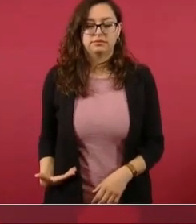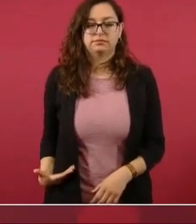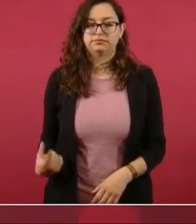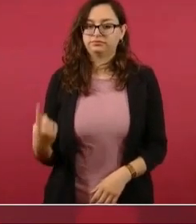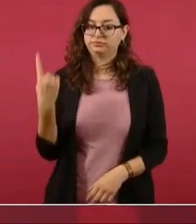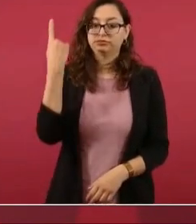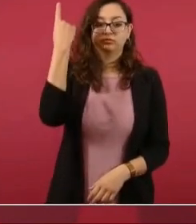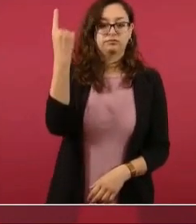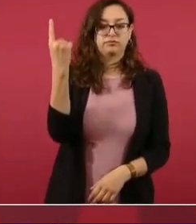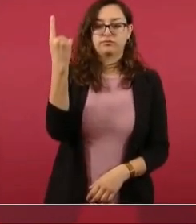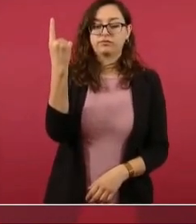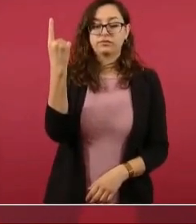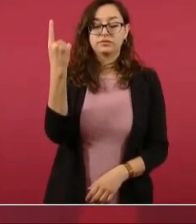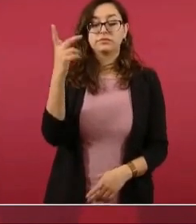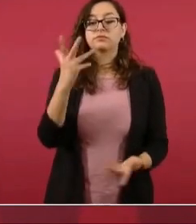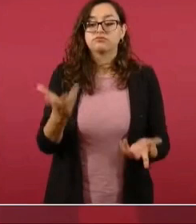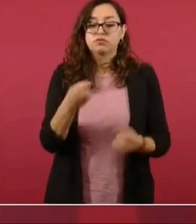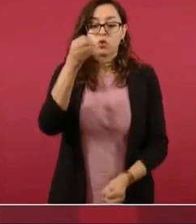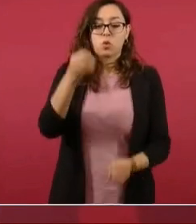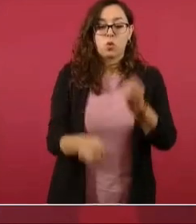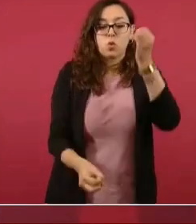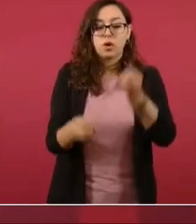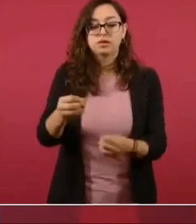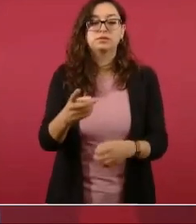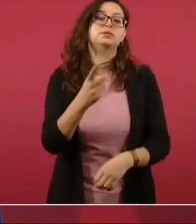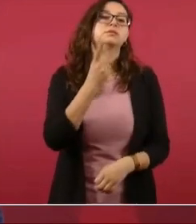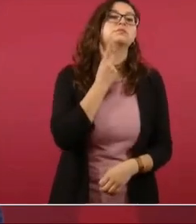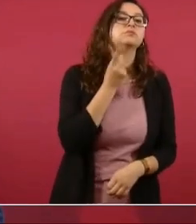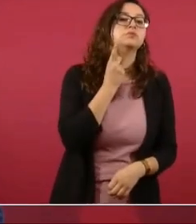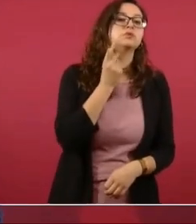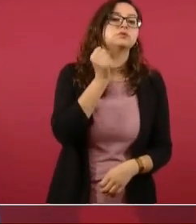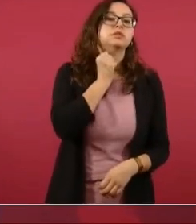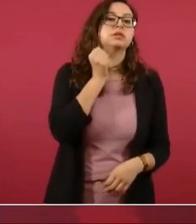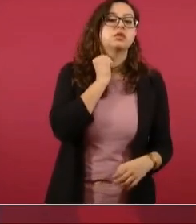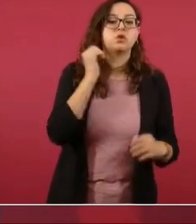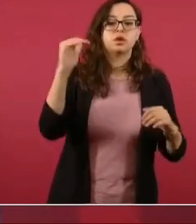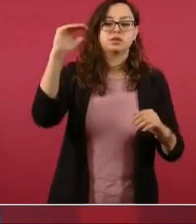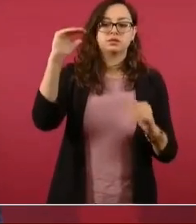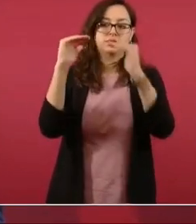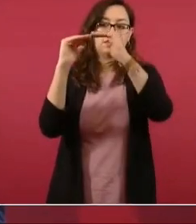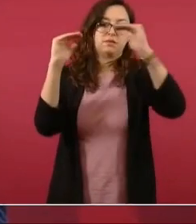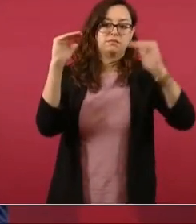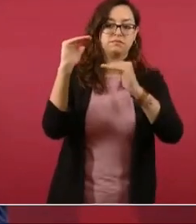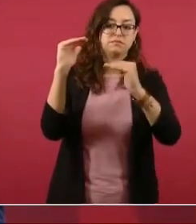El Poder Judicial y el Poder Legislativo eran apéndices